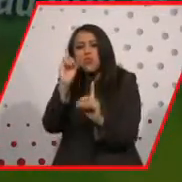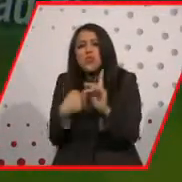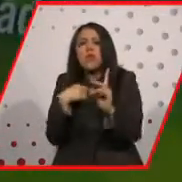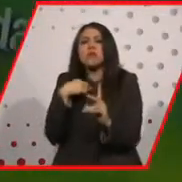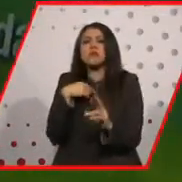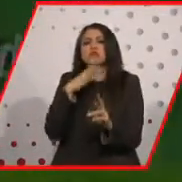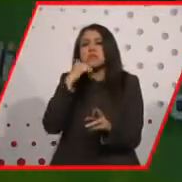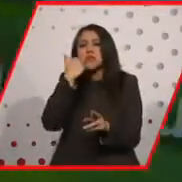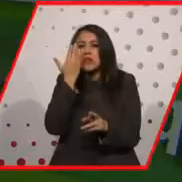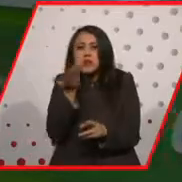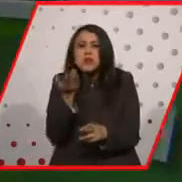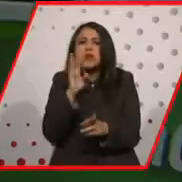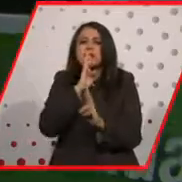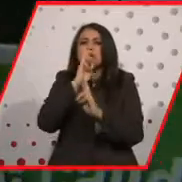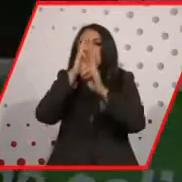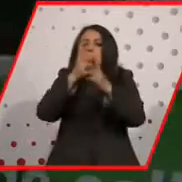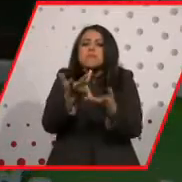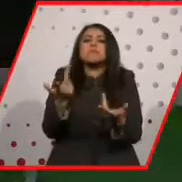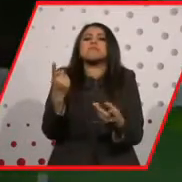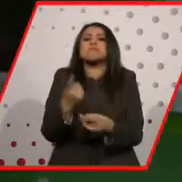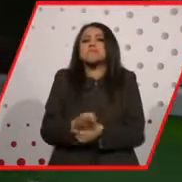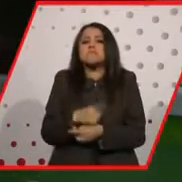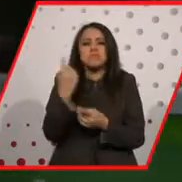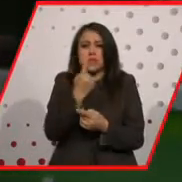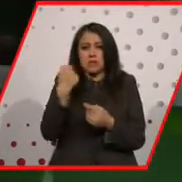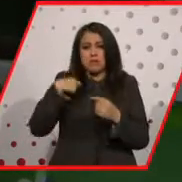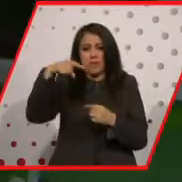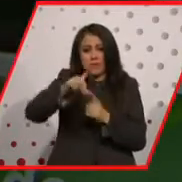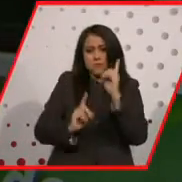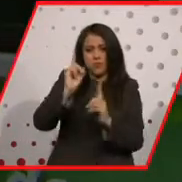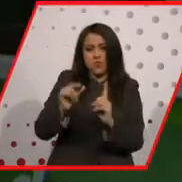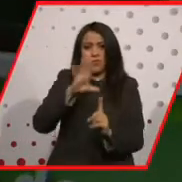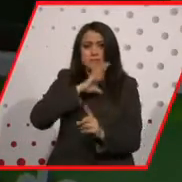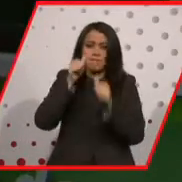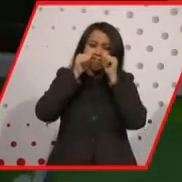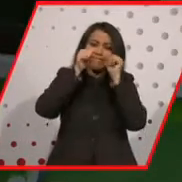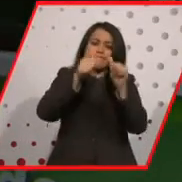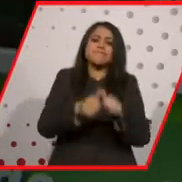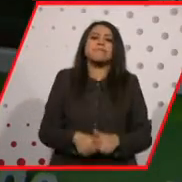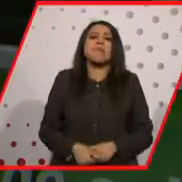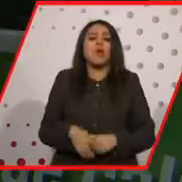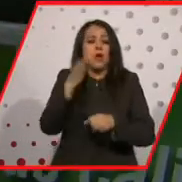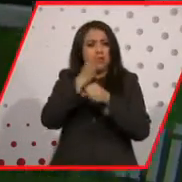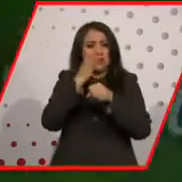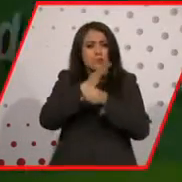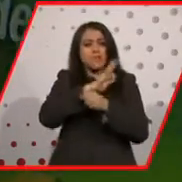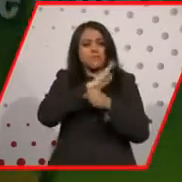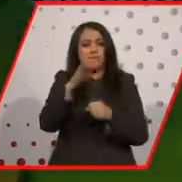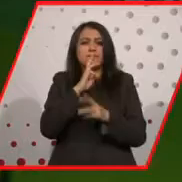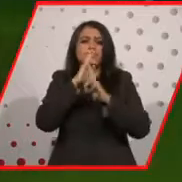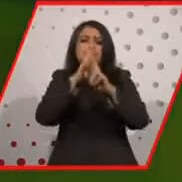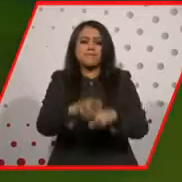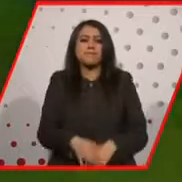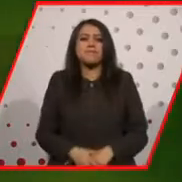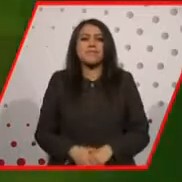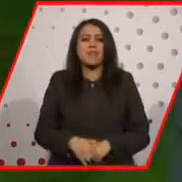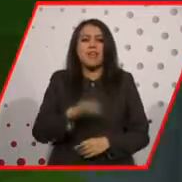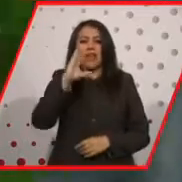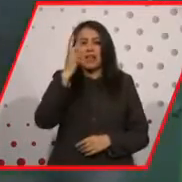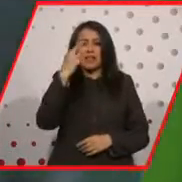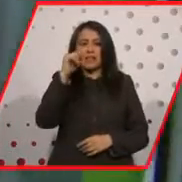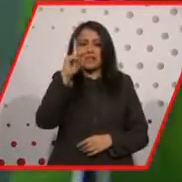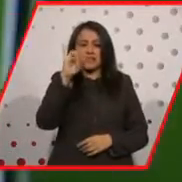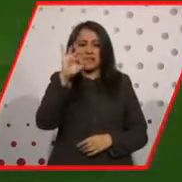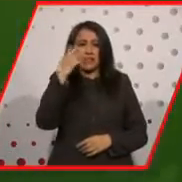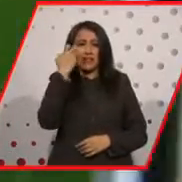dudas, contratos. Entonces, aquí podríamos realizarlo en el día de hoy. Cristian, esto es una,